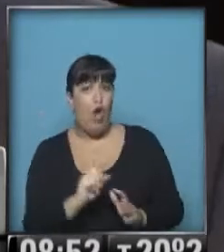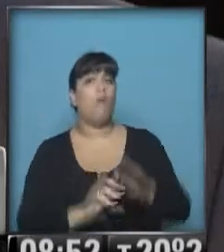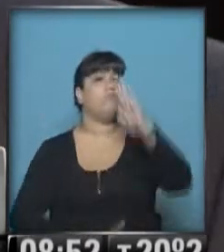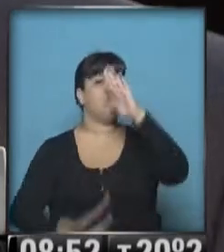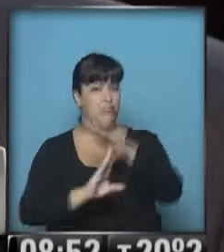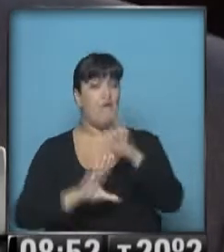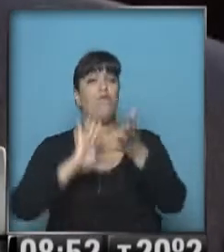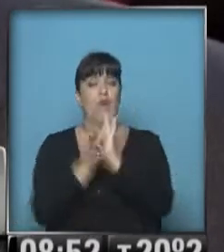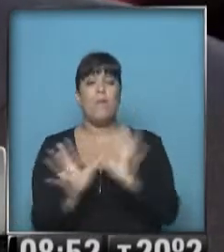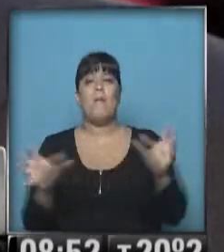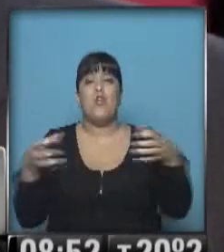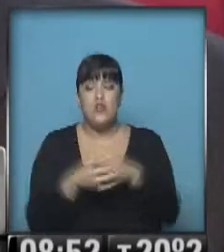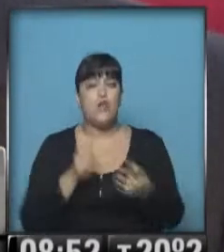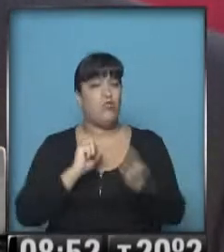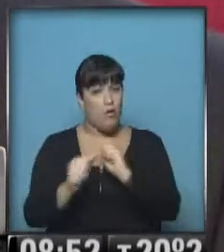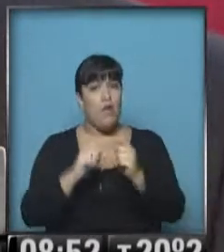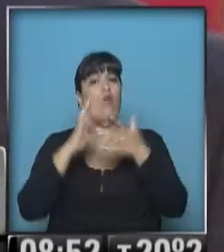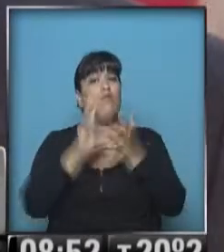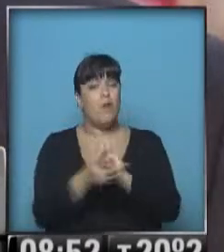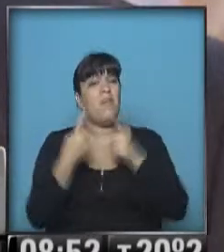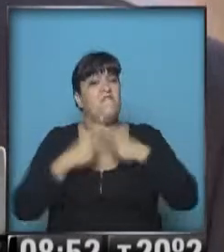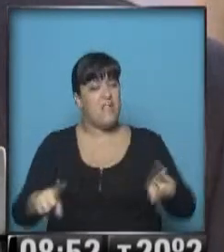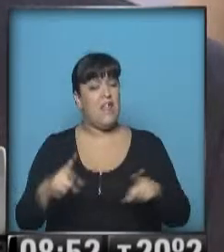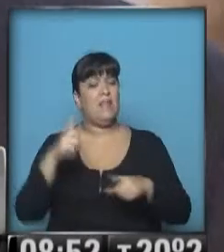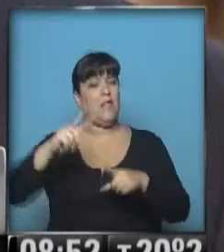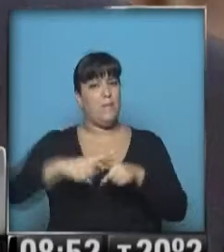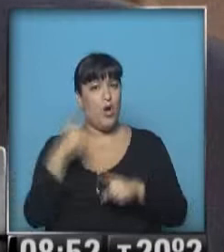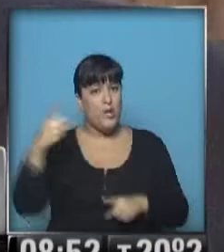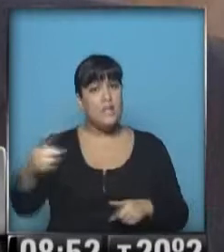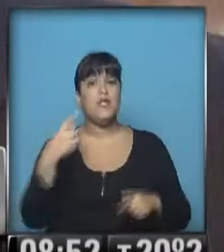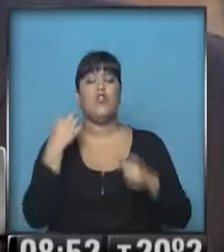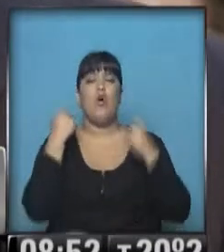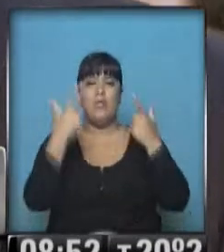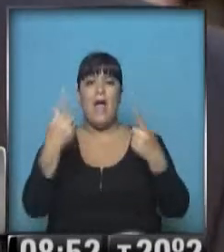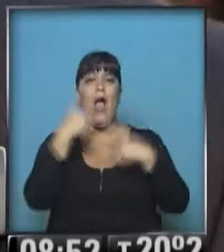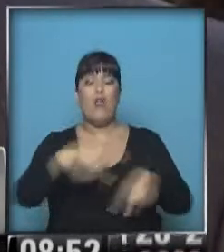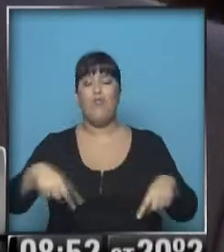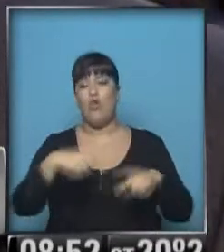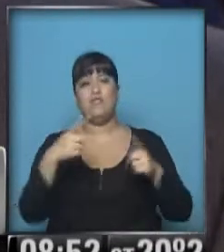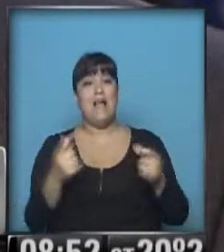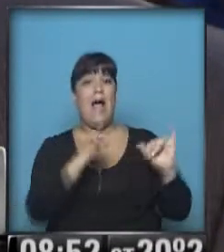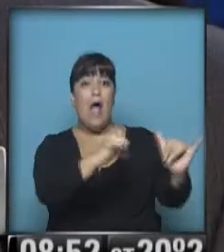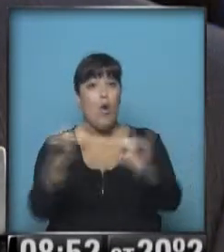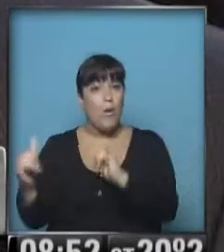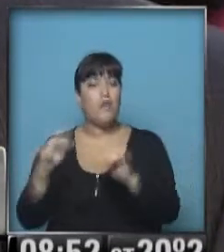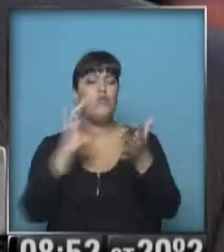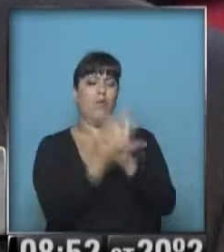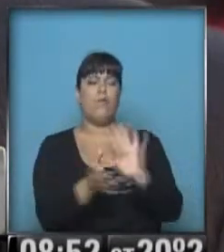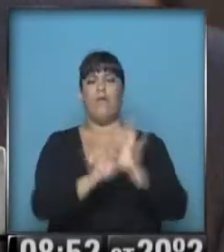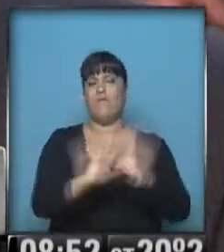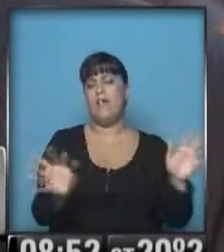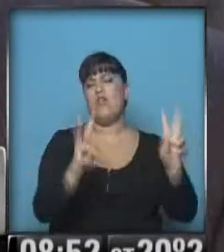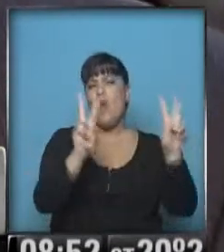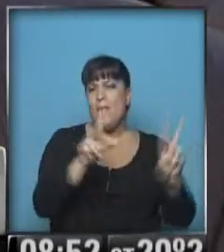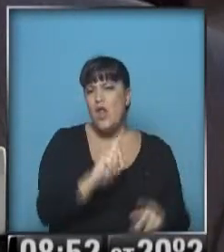como alternativa política dar una perspectiva a esa juventud que está rompiendo con el peronismo que está rompiendo